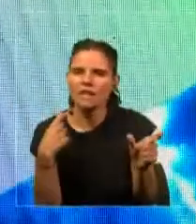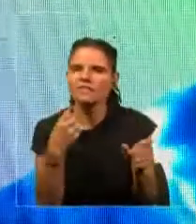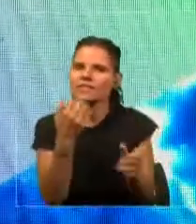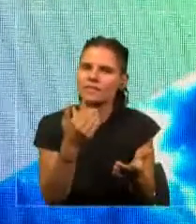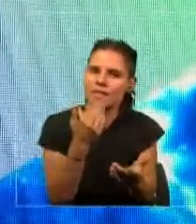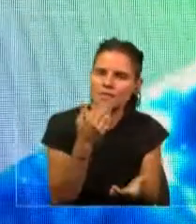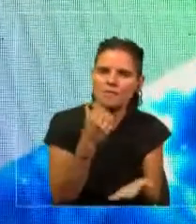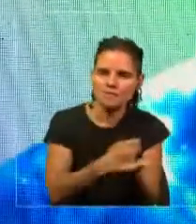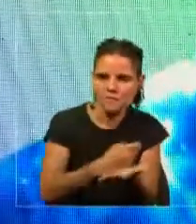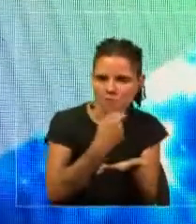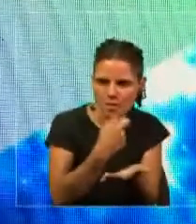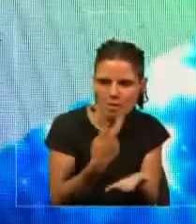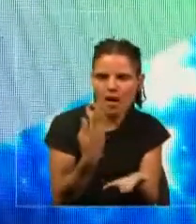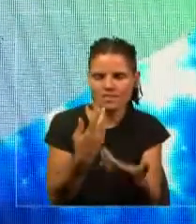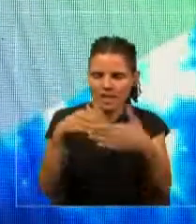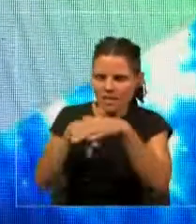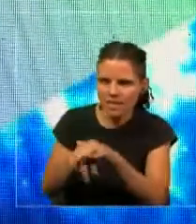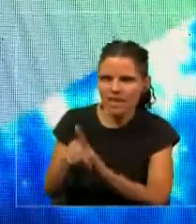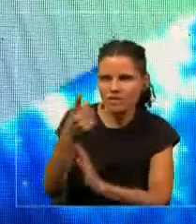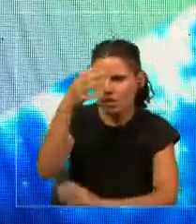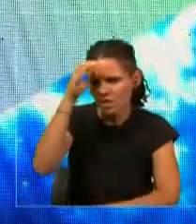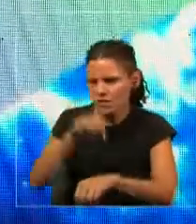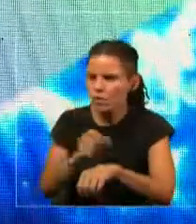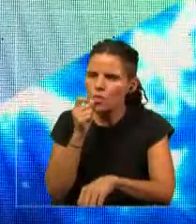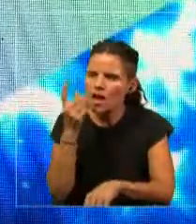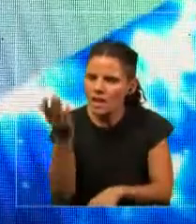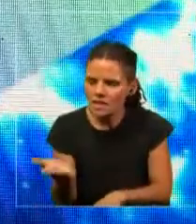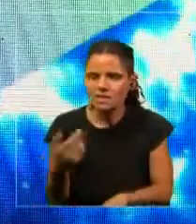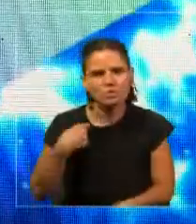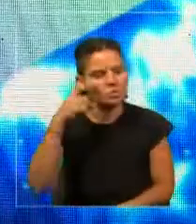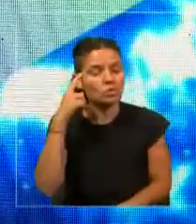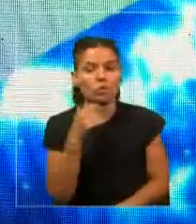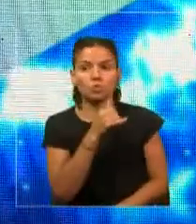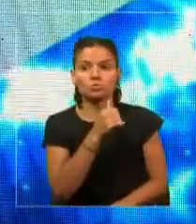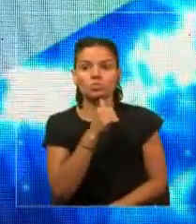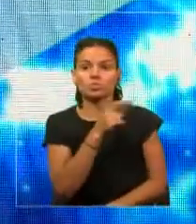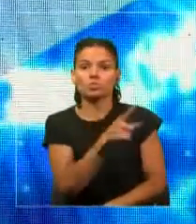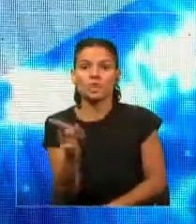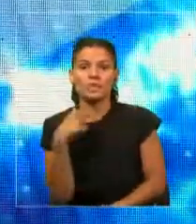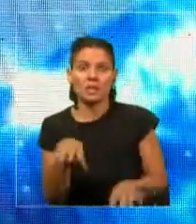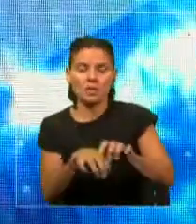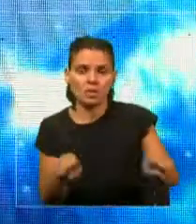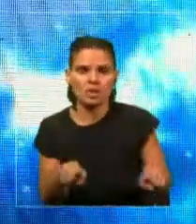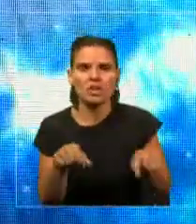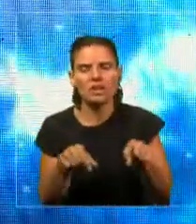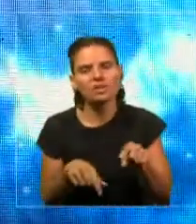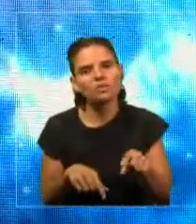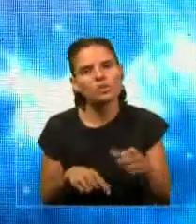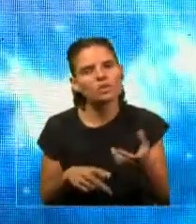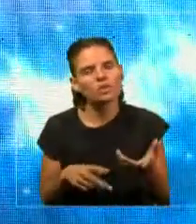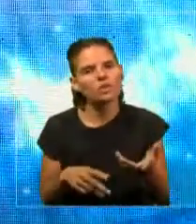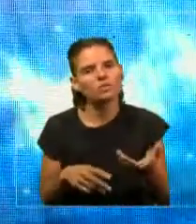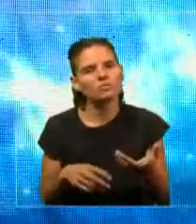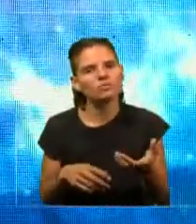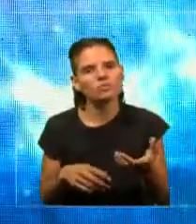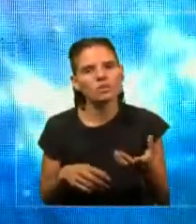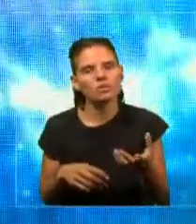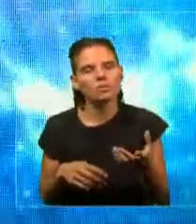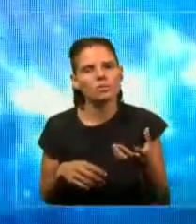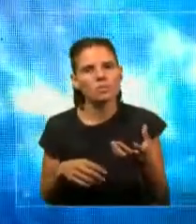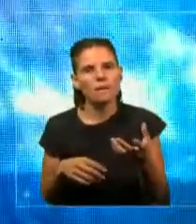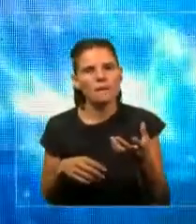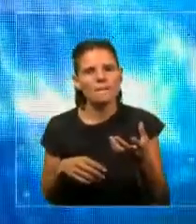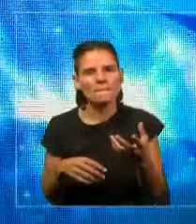integrado a los diagnósticos. Yo creo que no sé si están de acuerdo conmigo, se trata de una abyección. Eso debería ser